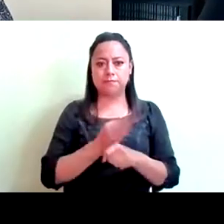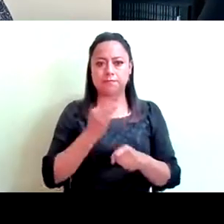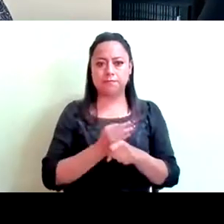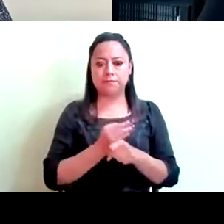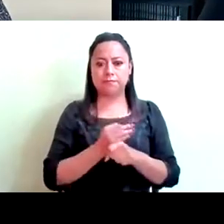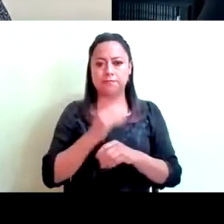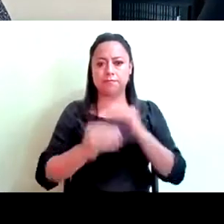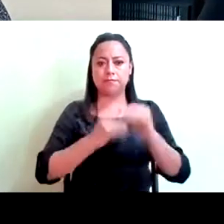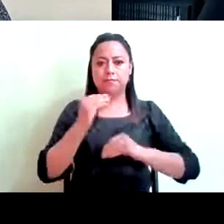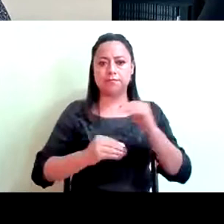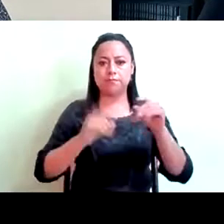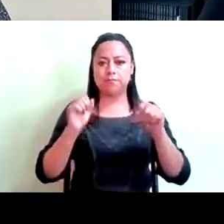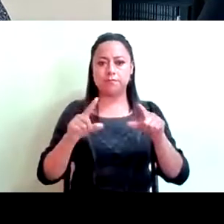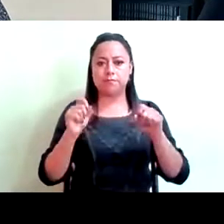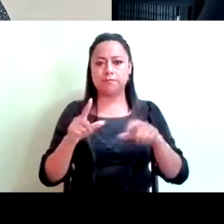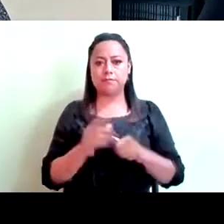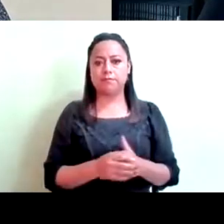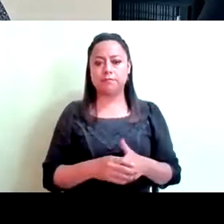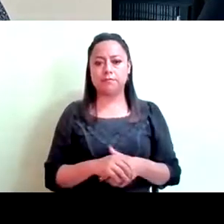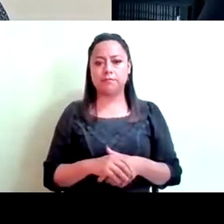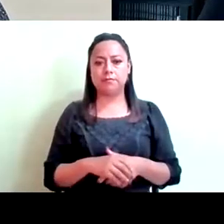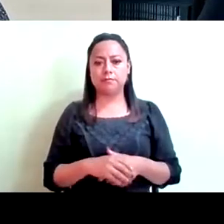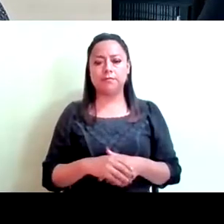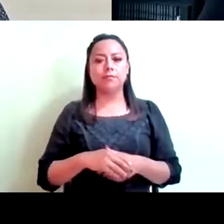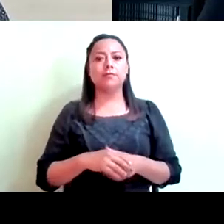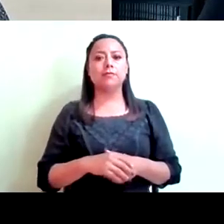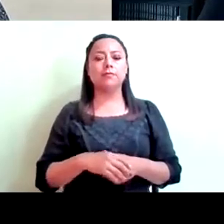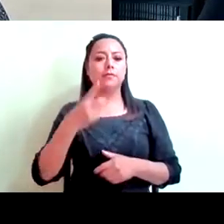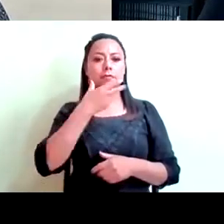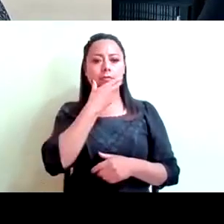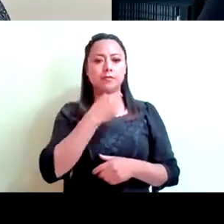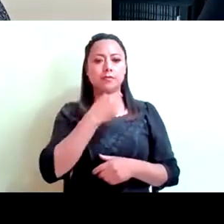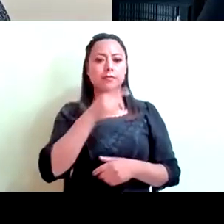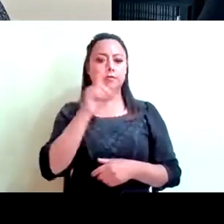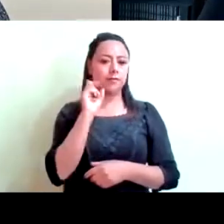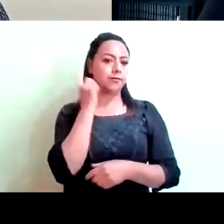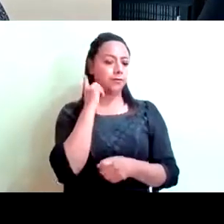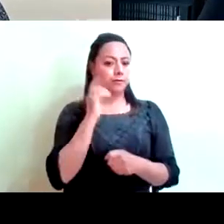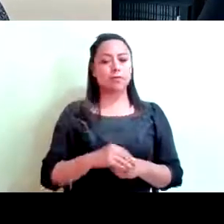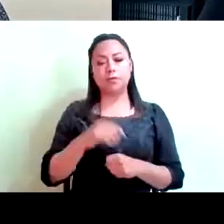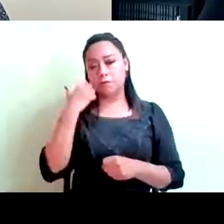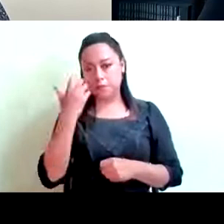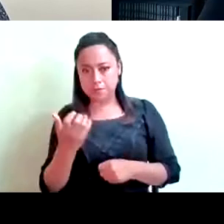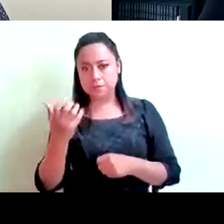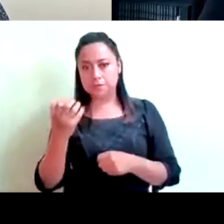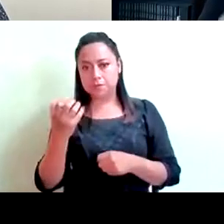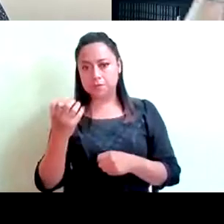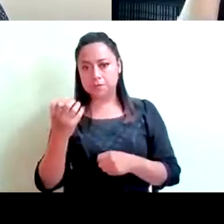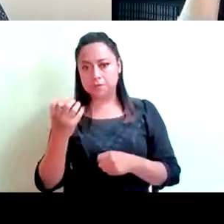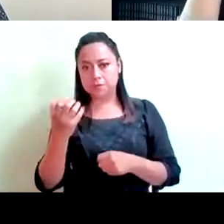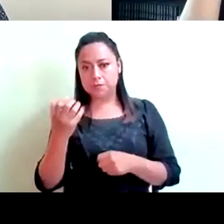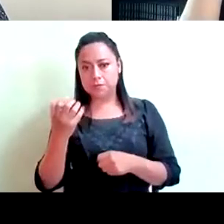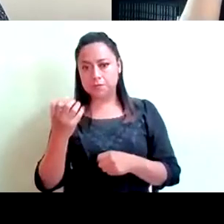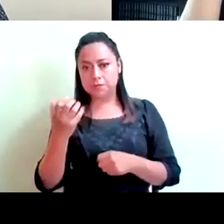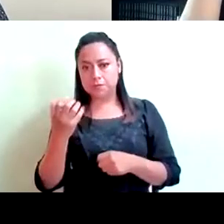diputados o las diputadas o diputados que deseen hacer algún comentario pueden hacerlo en este momento.